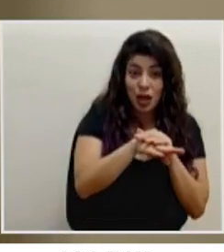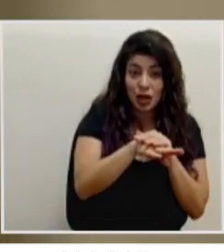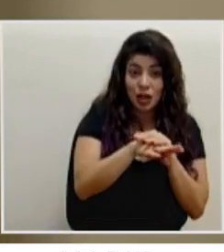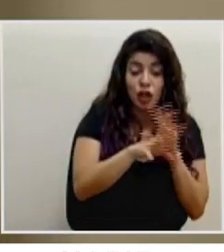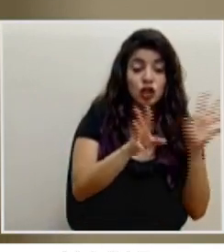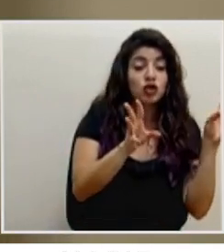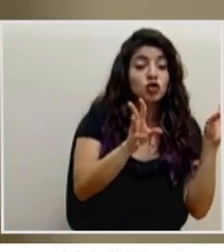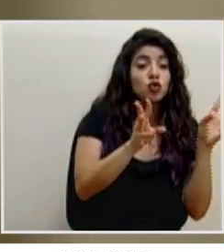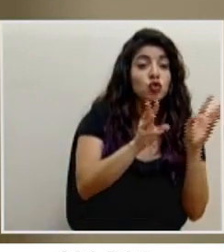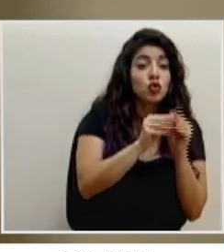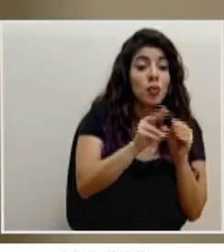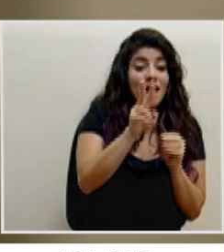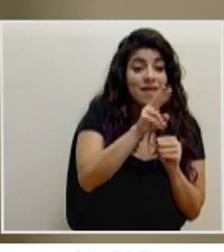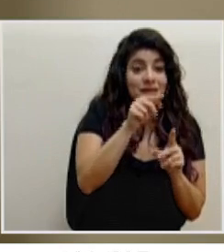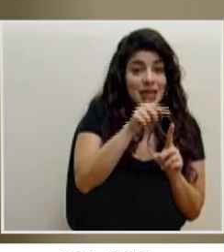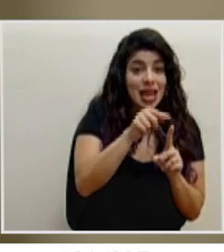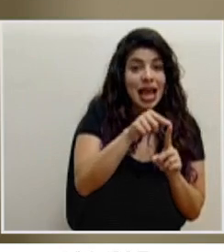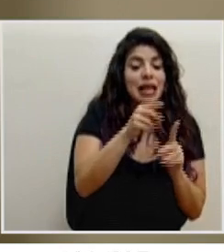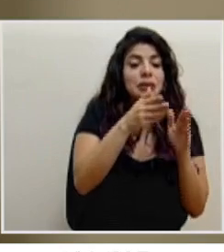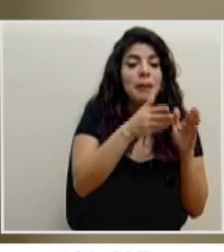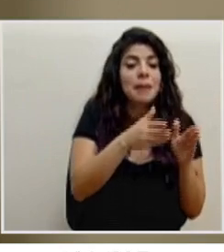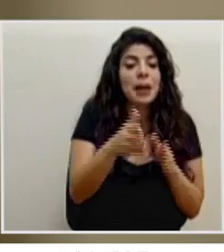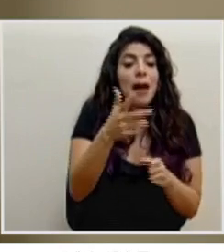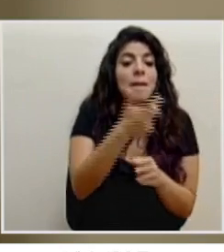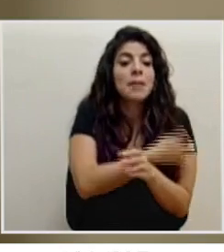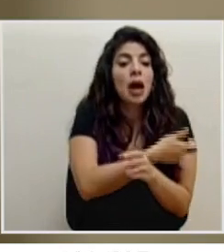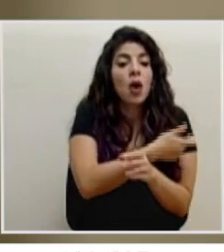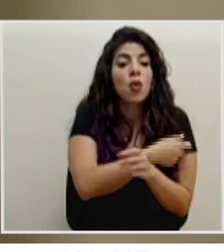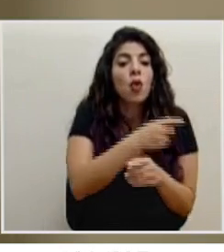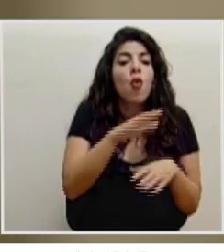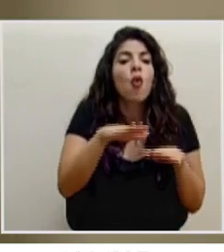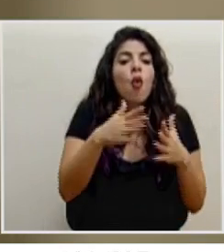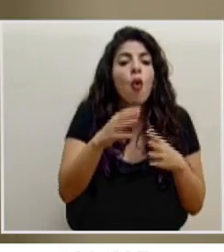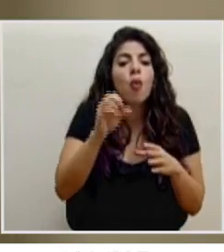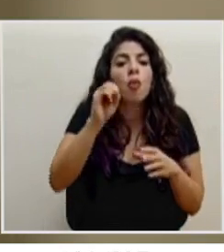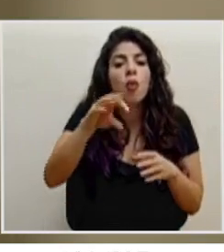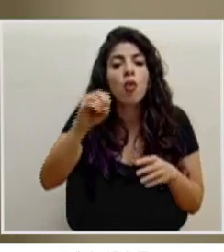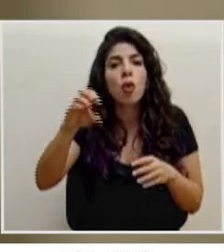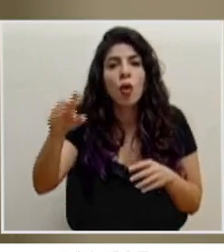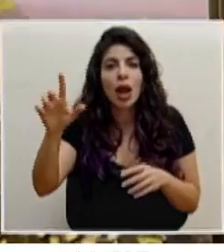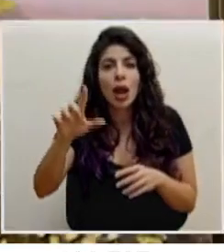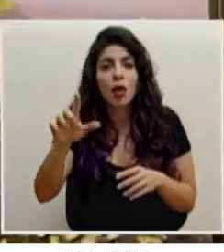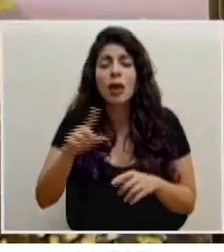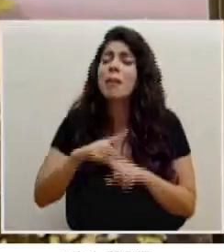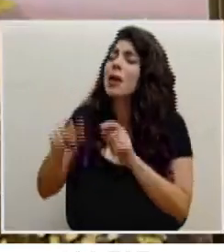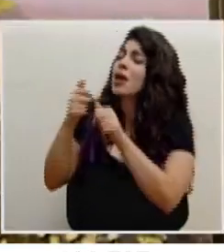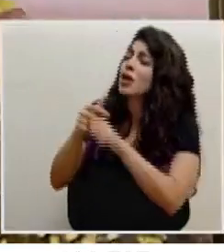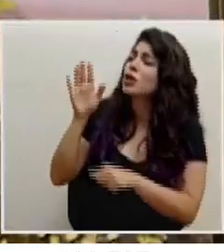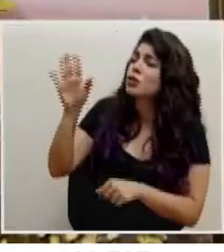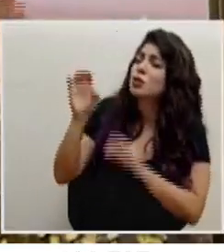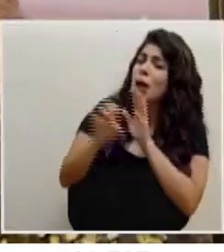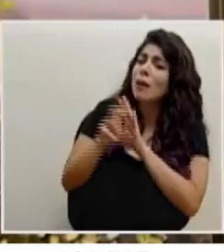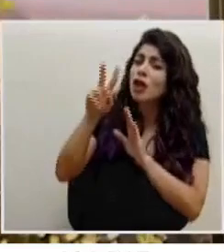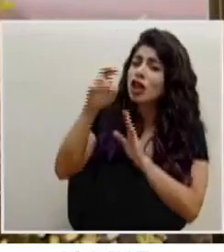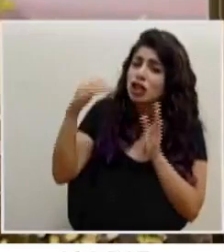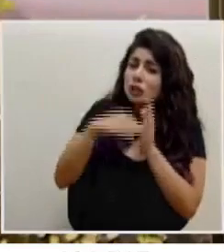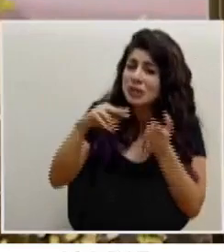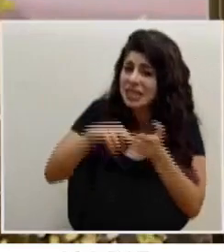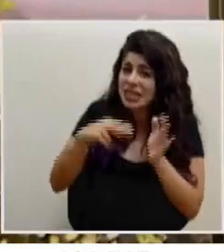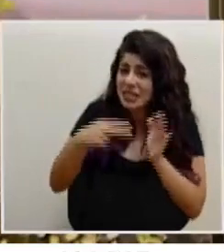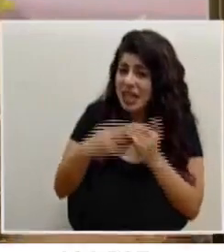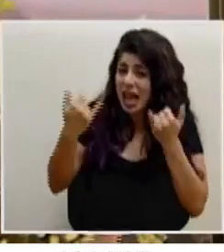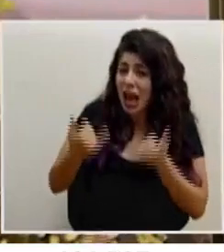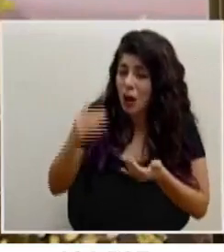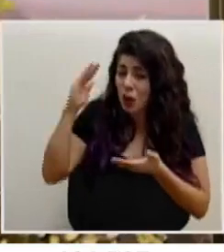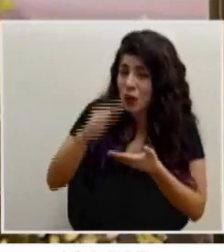todas las vacunas, precisamente tenemos que contemplar esas vacunas que se van a distribuir el día lunes. Pero siguiendo ese ejemplo de las 200,000, podríamos entonces ahora